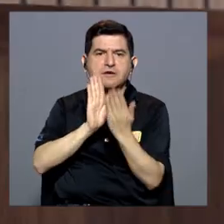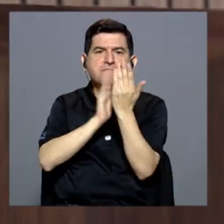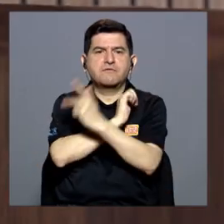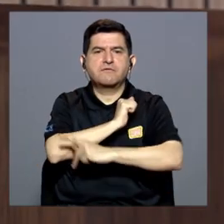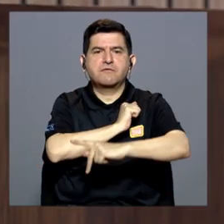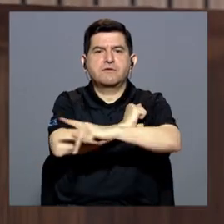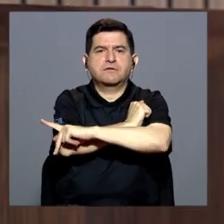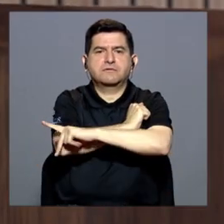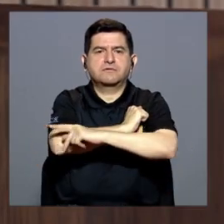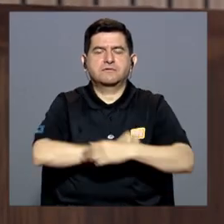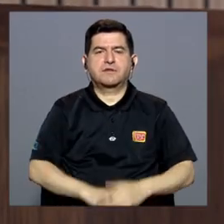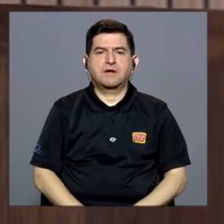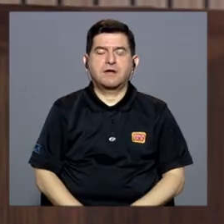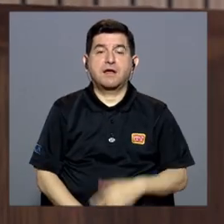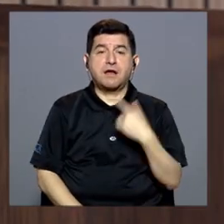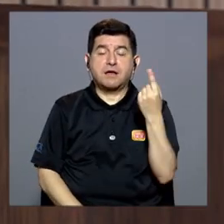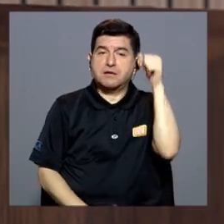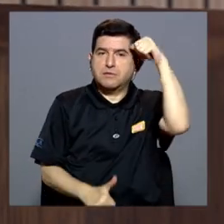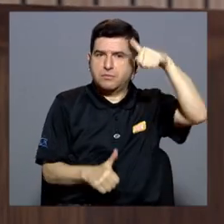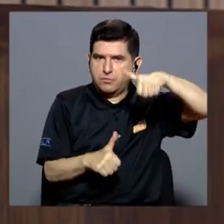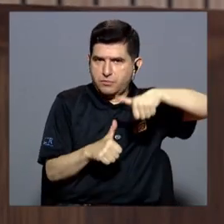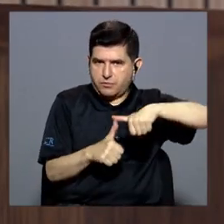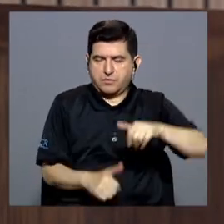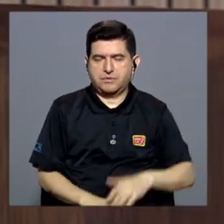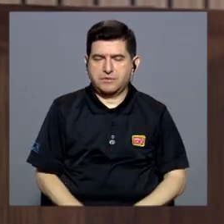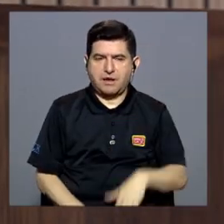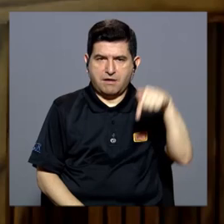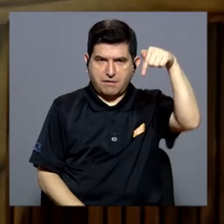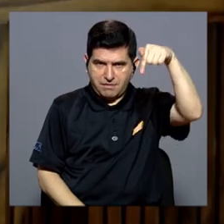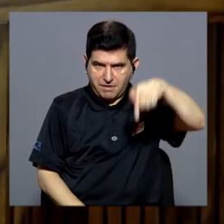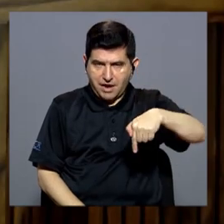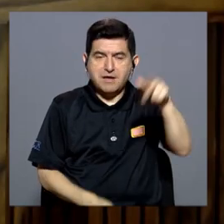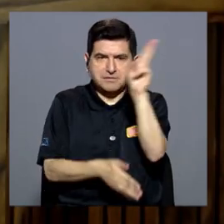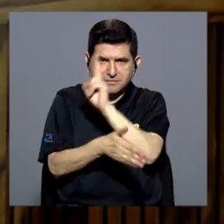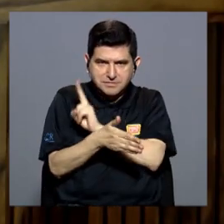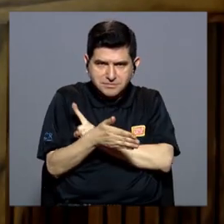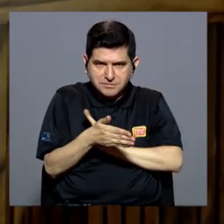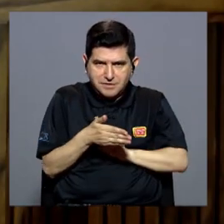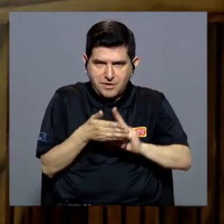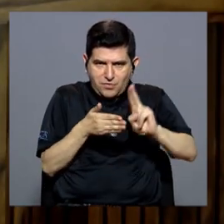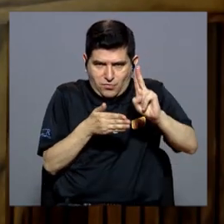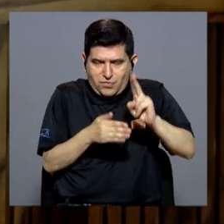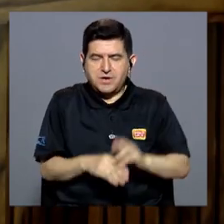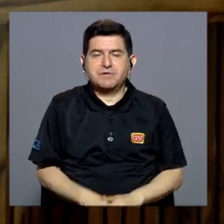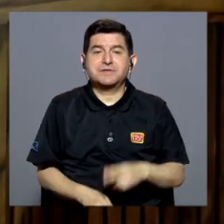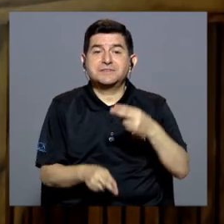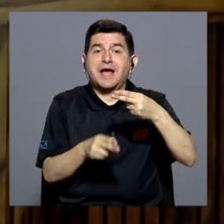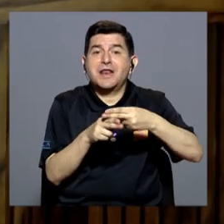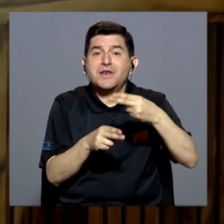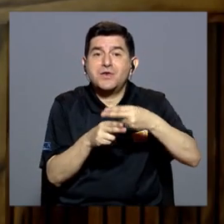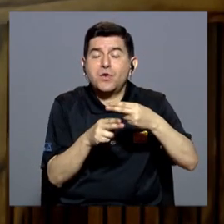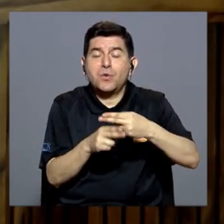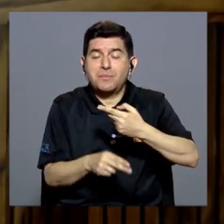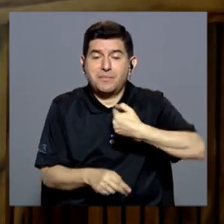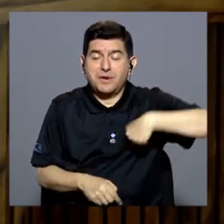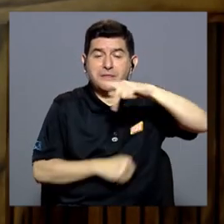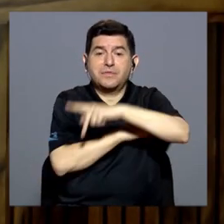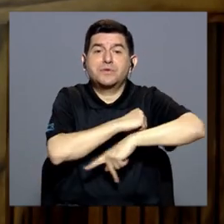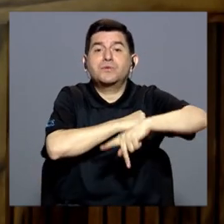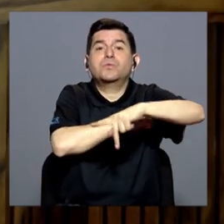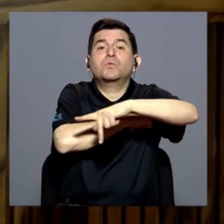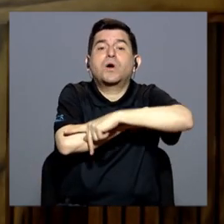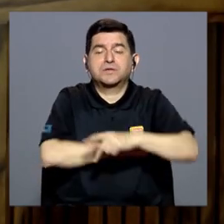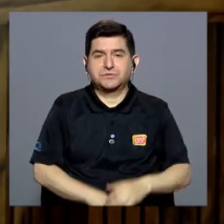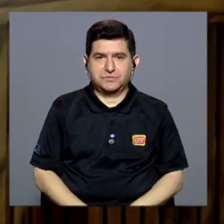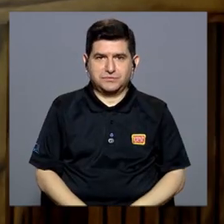país. Tengamos siempre presente que esta es una universidad que lleva el nombre de nuestra nación, o